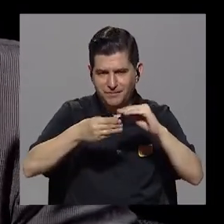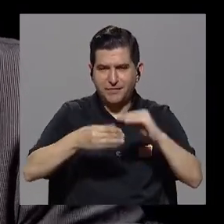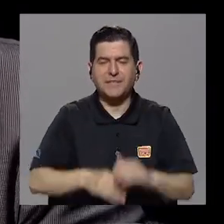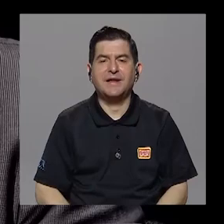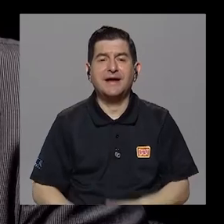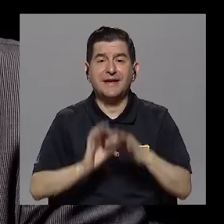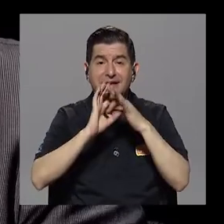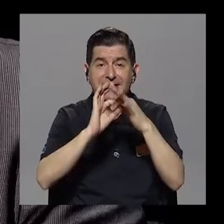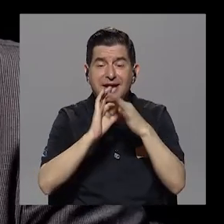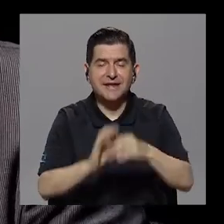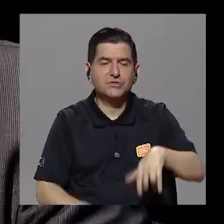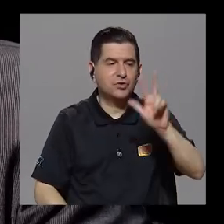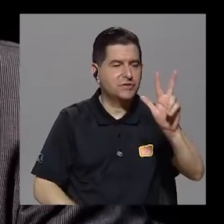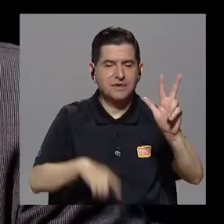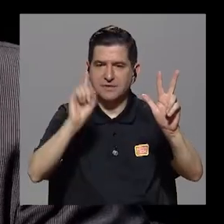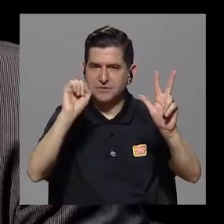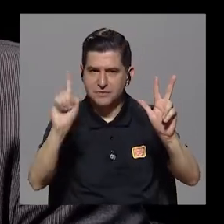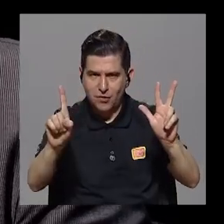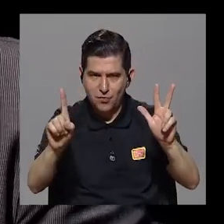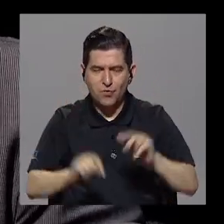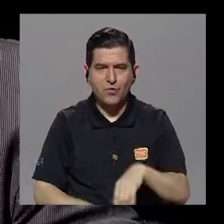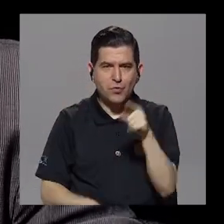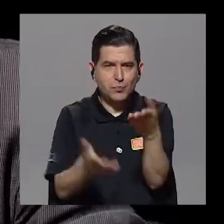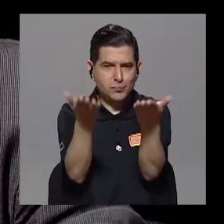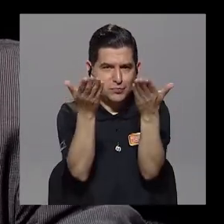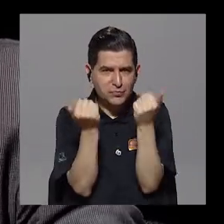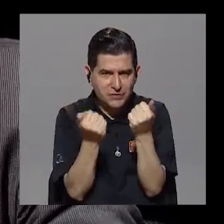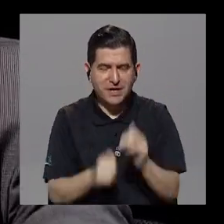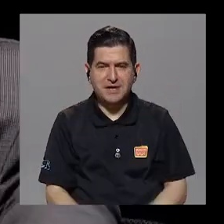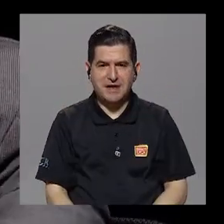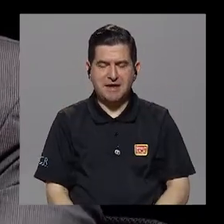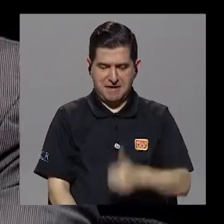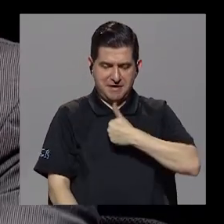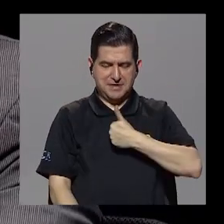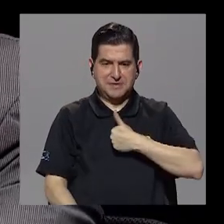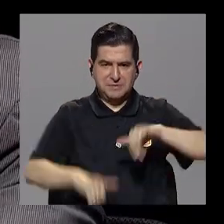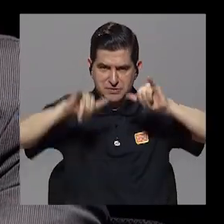comentaba, hay una relación de 3 a 1 cuando usted quiere